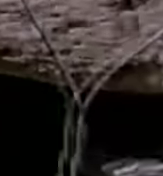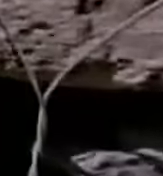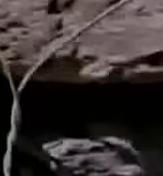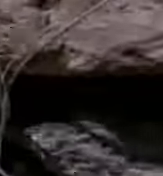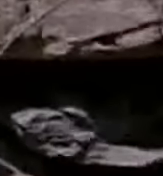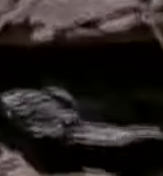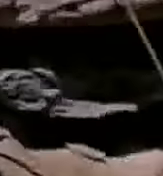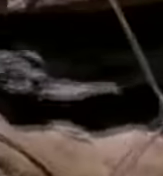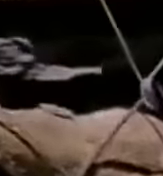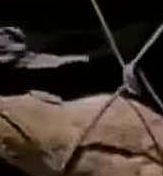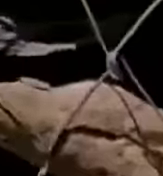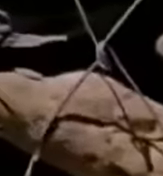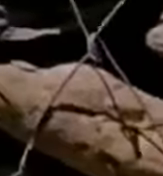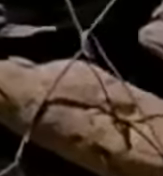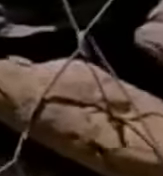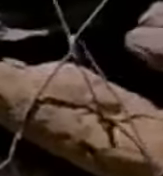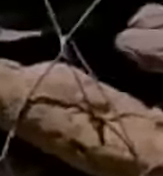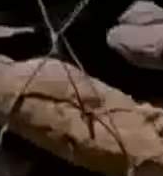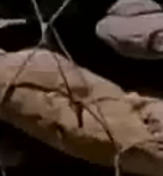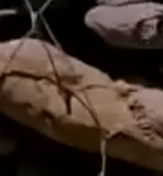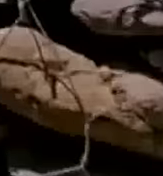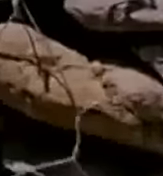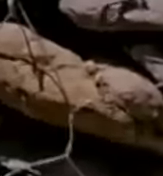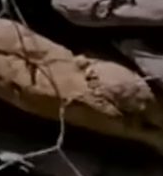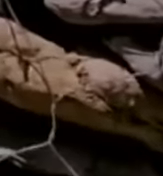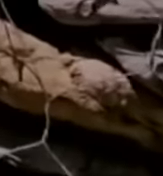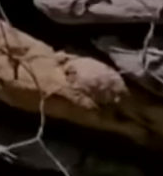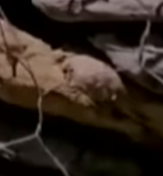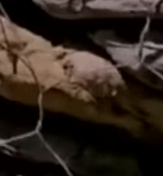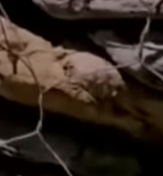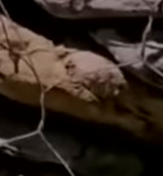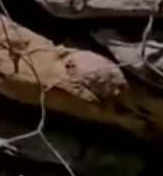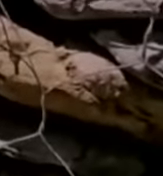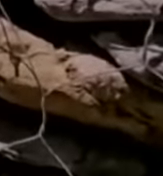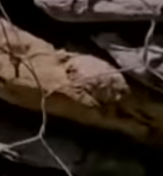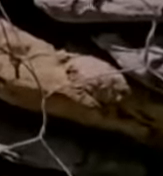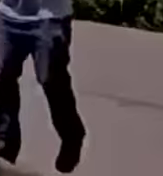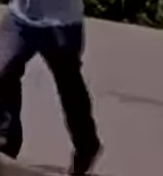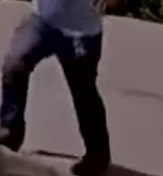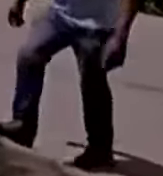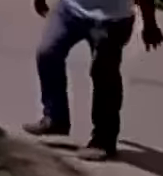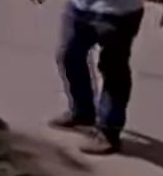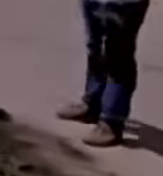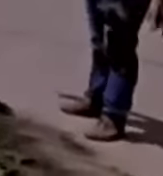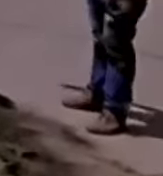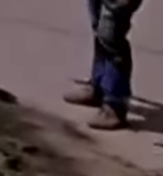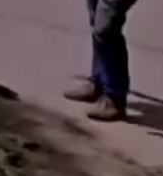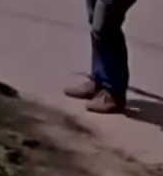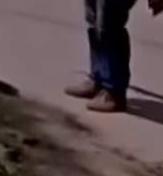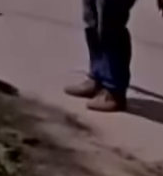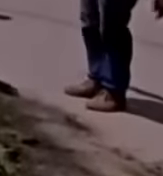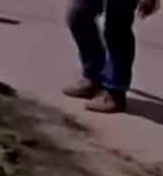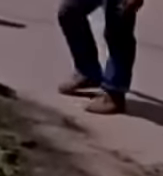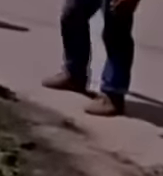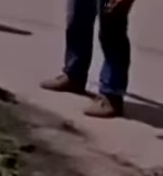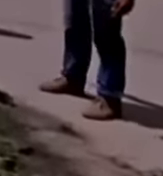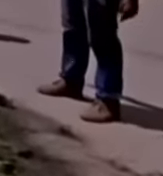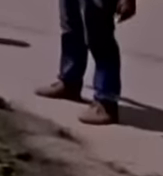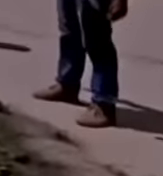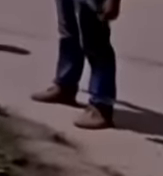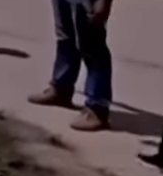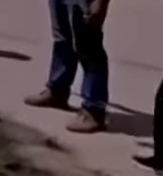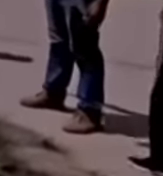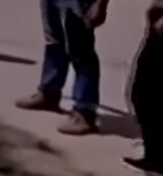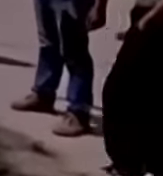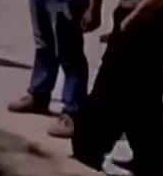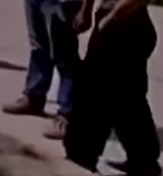nosotros con solo un mes de ejecución, $15,000 lo hicimos en tiempo récord, en excelente calidad y con la mano de obra del Poder Popular. Y